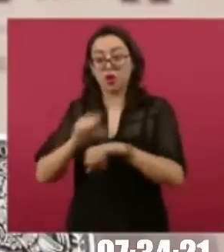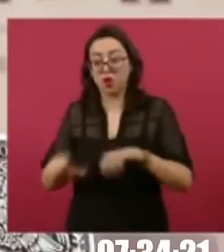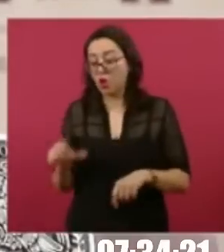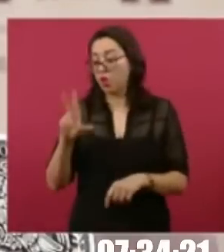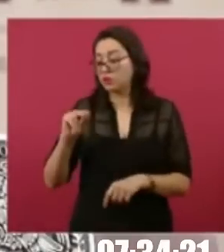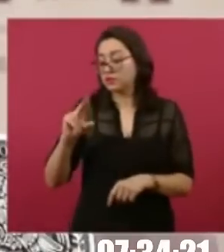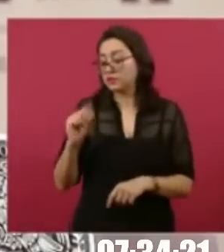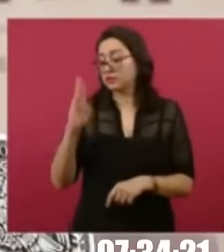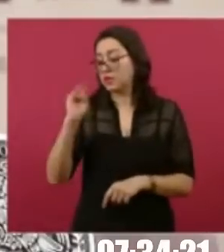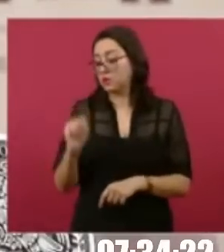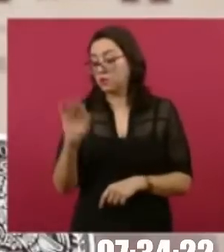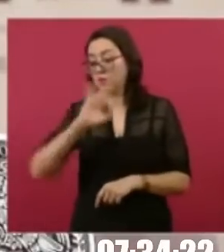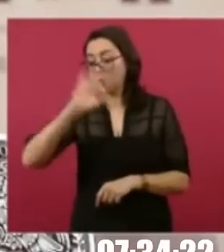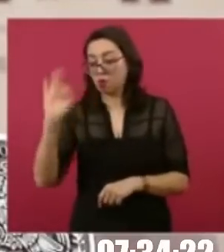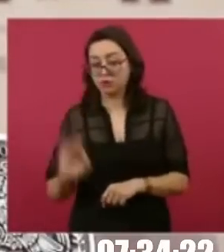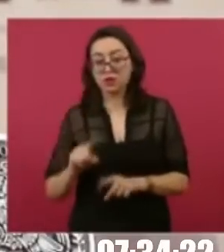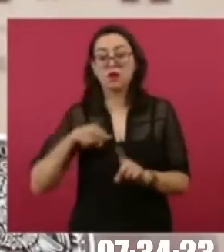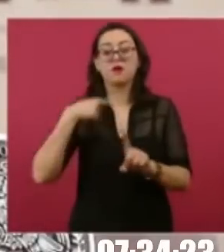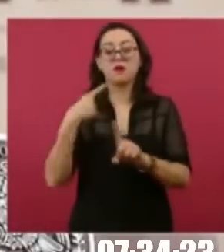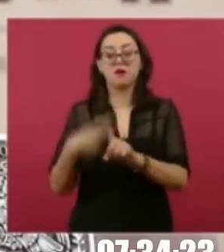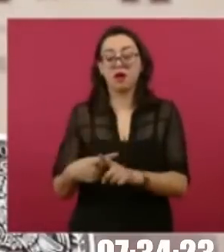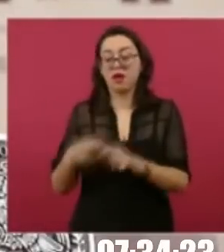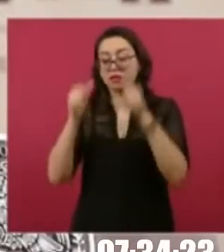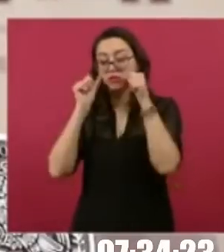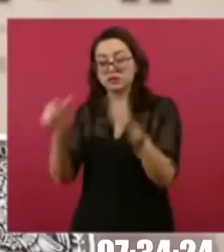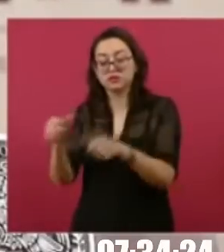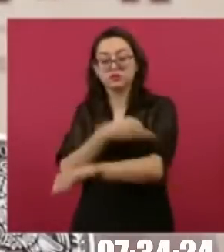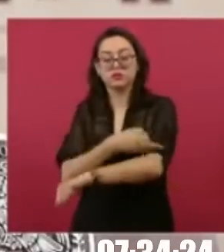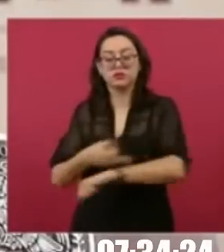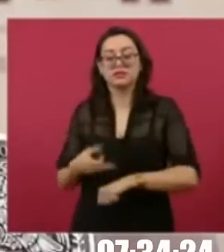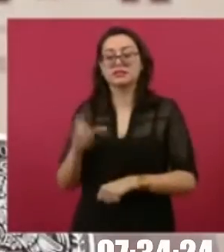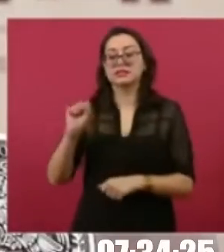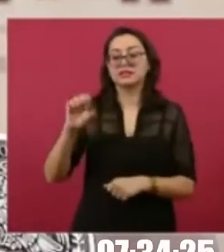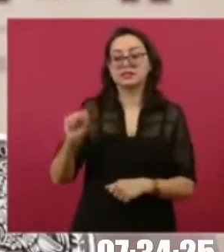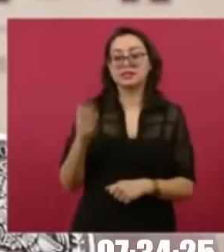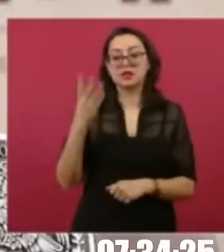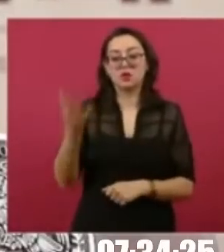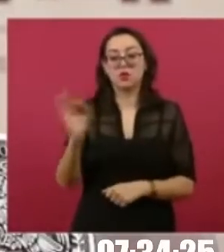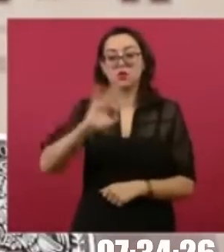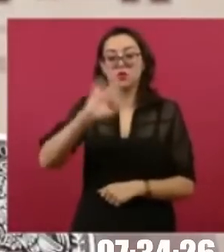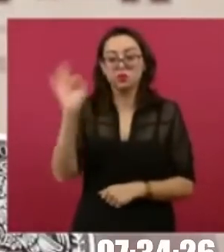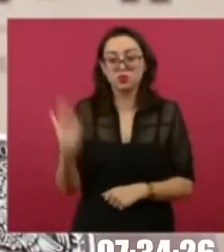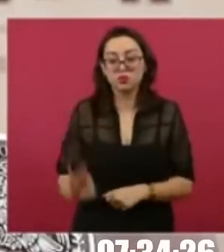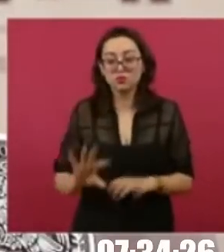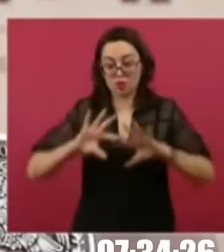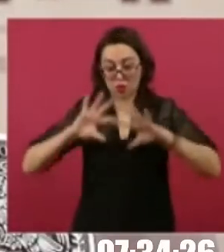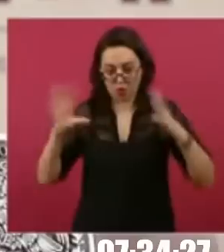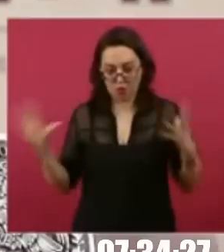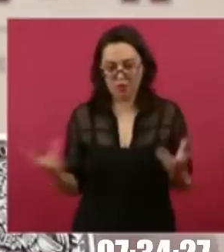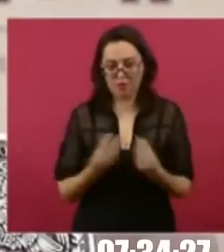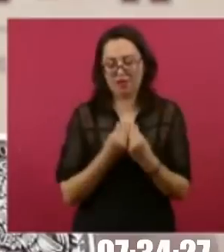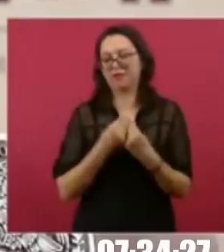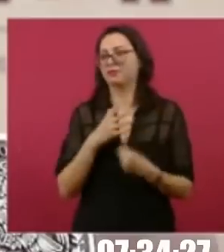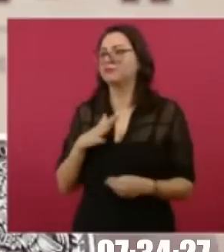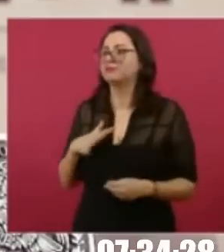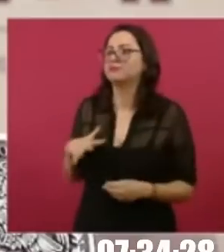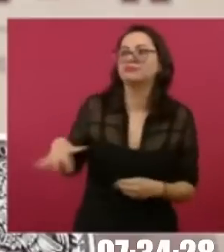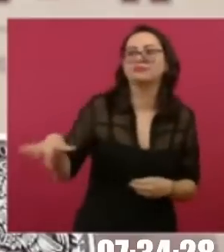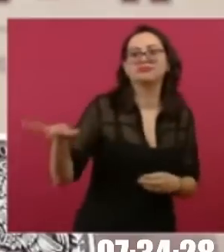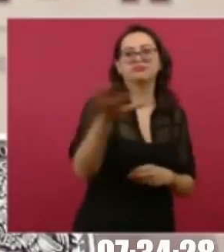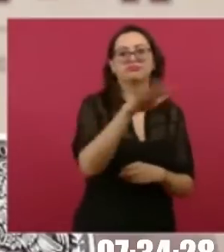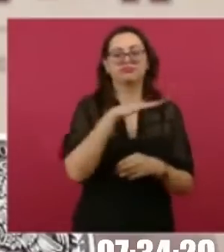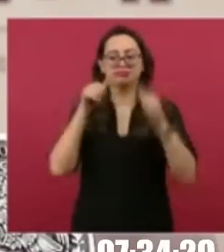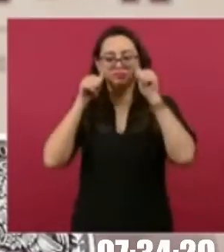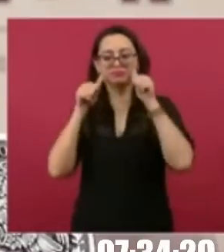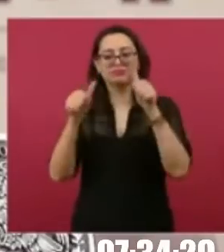ciento la medicina familiar en un 64%, esto da seguridades pues debemos de entender